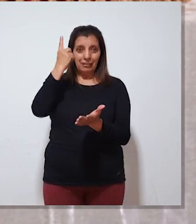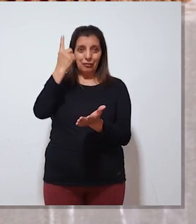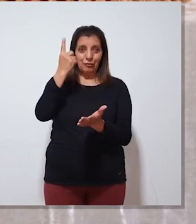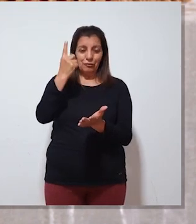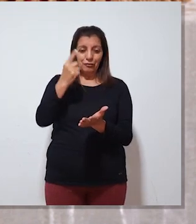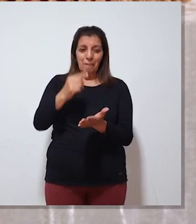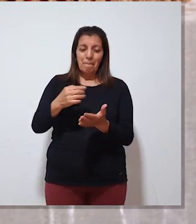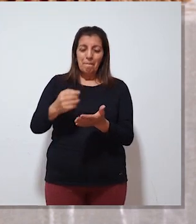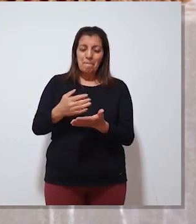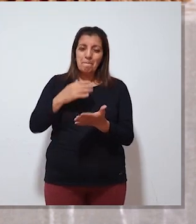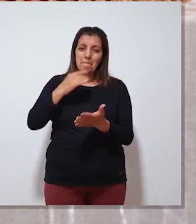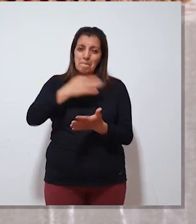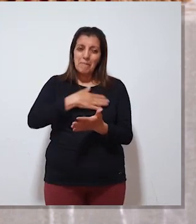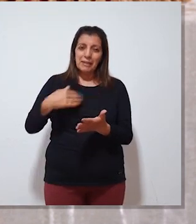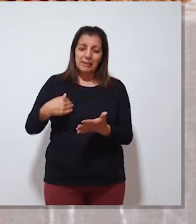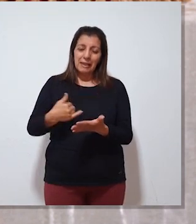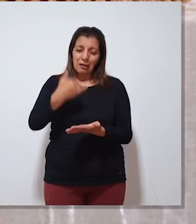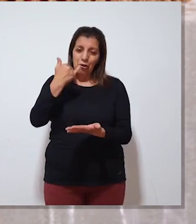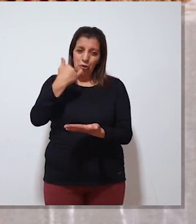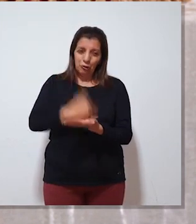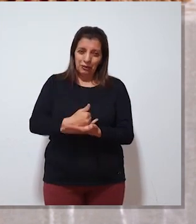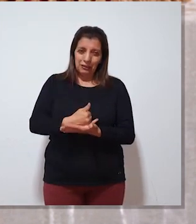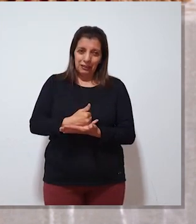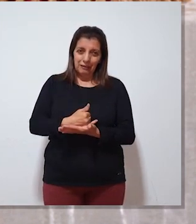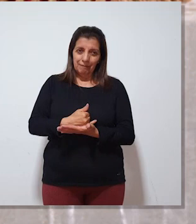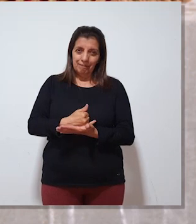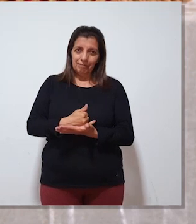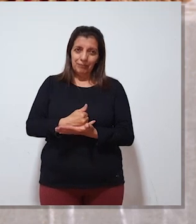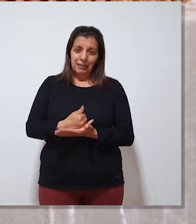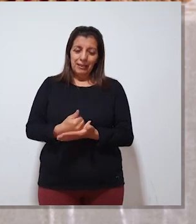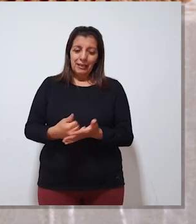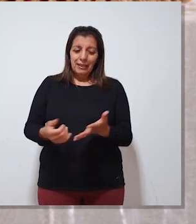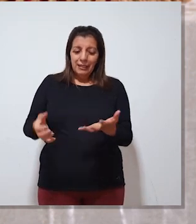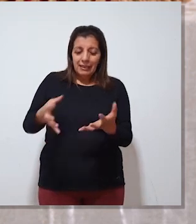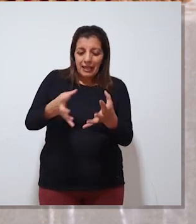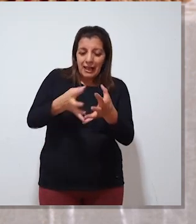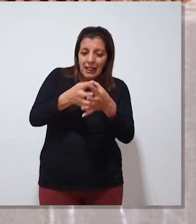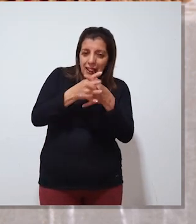en la Anunciación sabemos que la alianza de Dios con nosotros